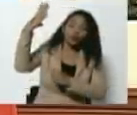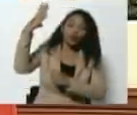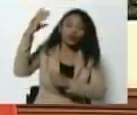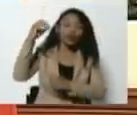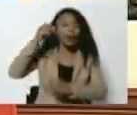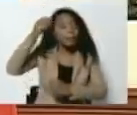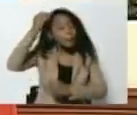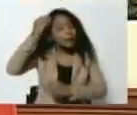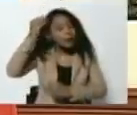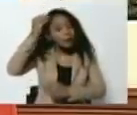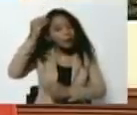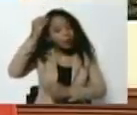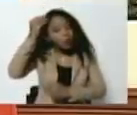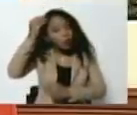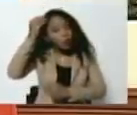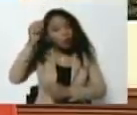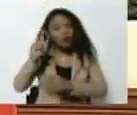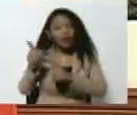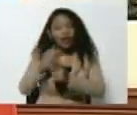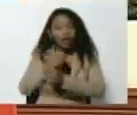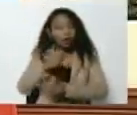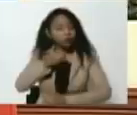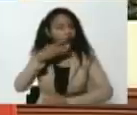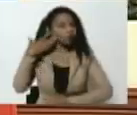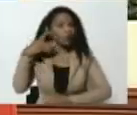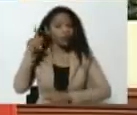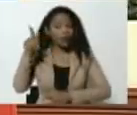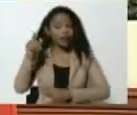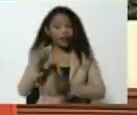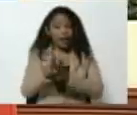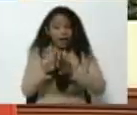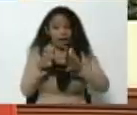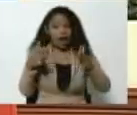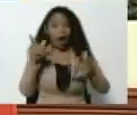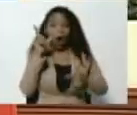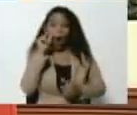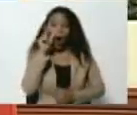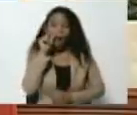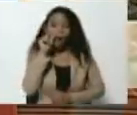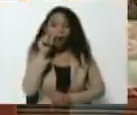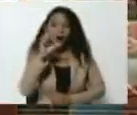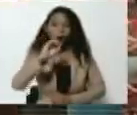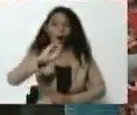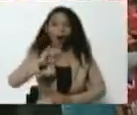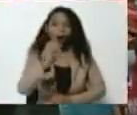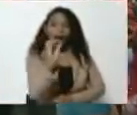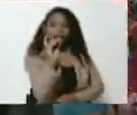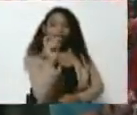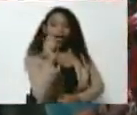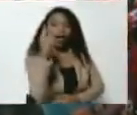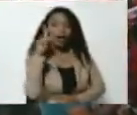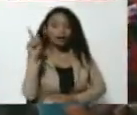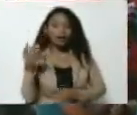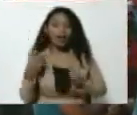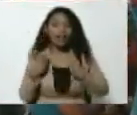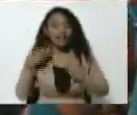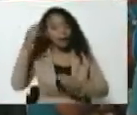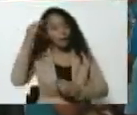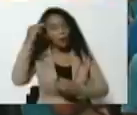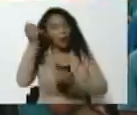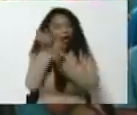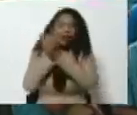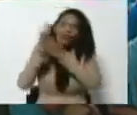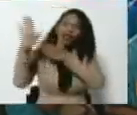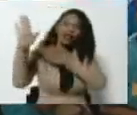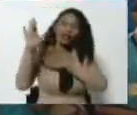del pensamiento, de la moral de ese gran mártir, Fabricio Ojeda. ¡Que viva la memoria eterna